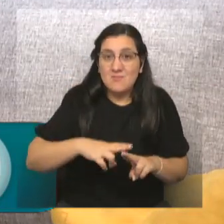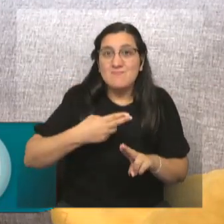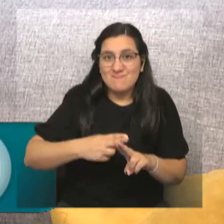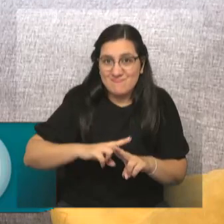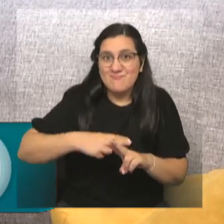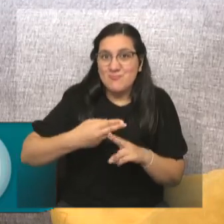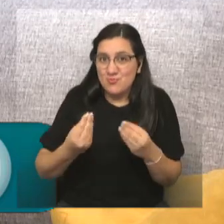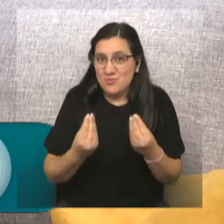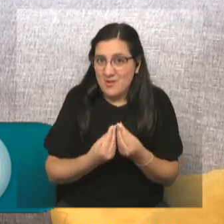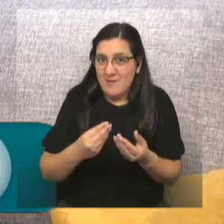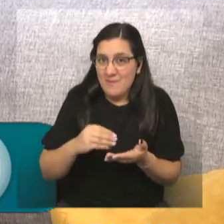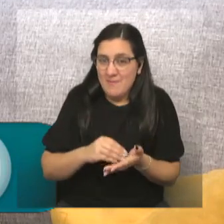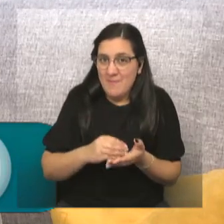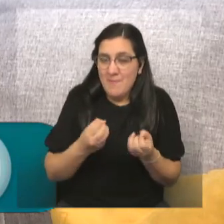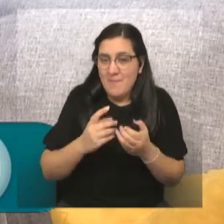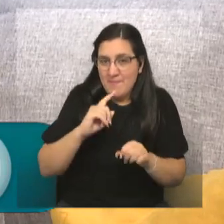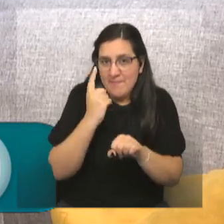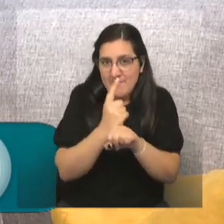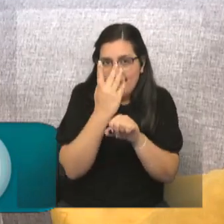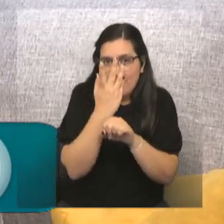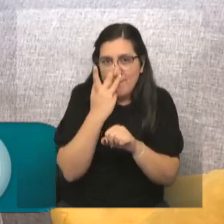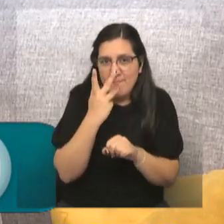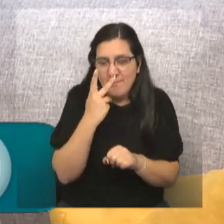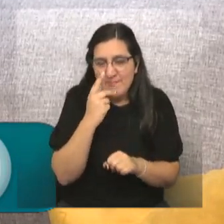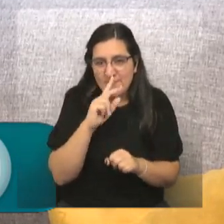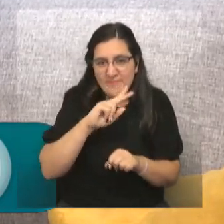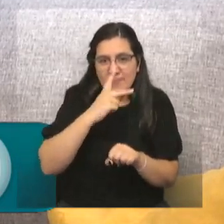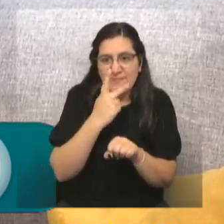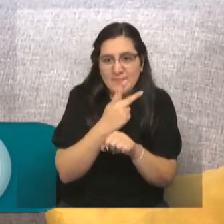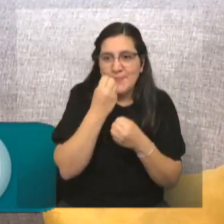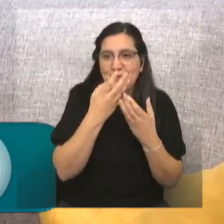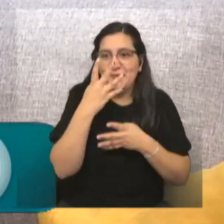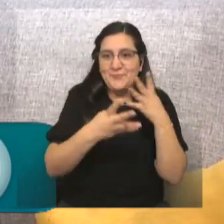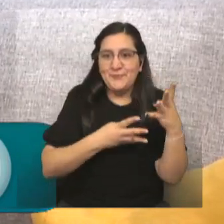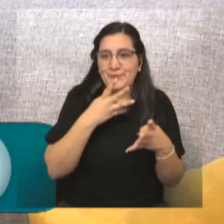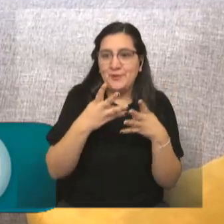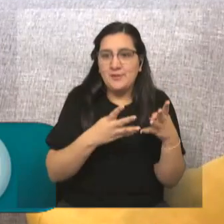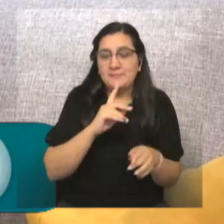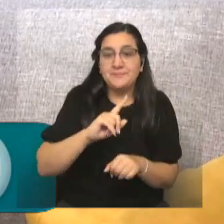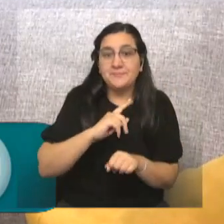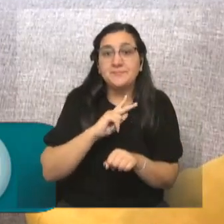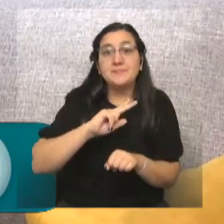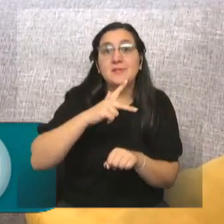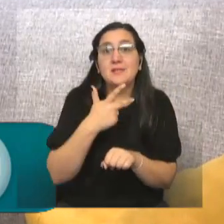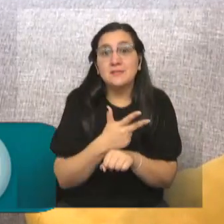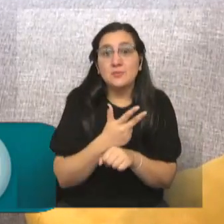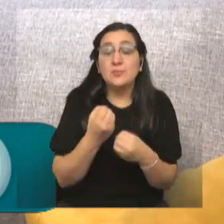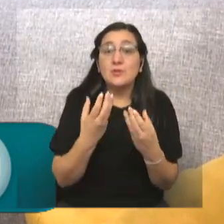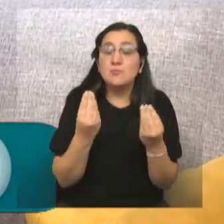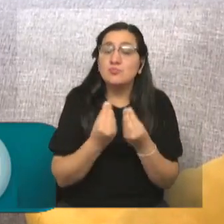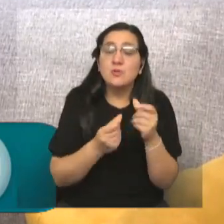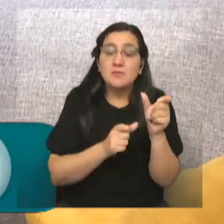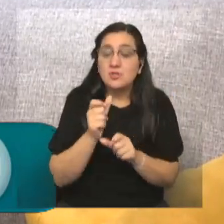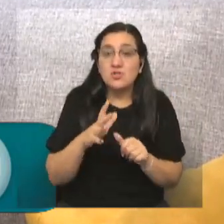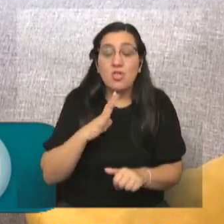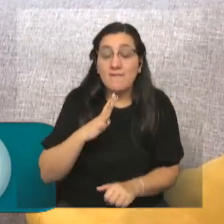veces, porque primero porque nos encanta hacerla, y segundo porque funciona, y tercero porque queda mucha gente todavía sin